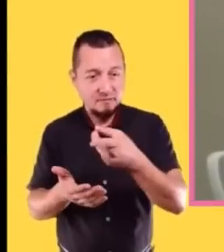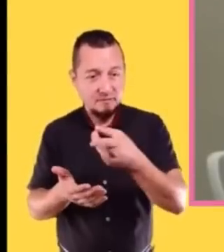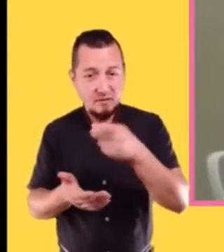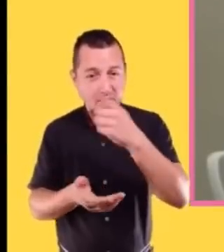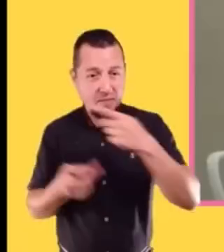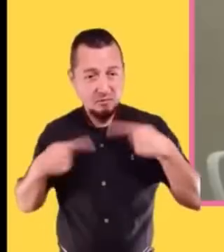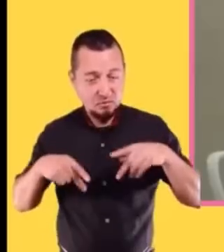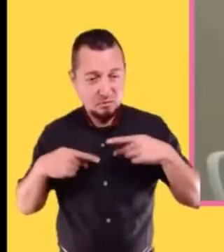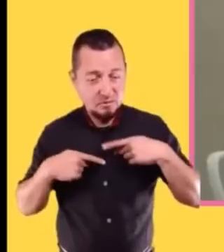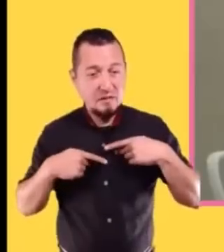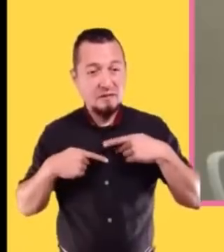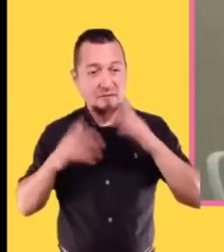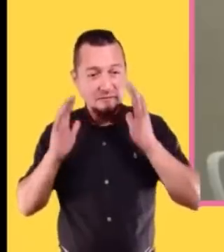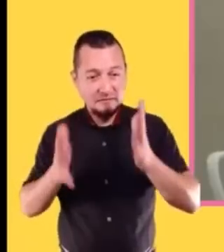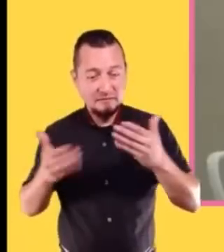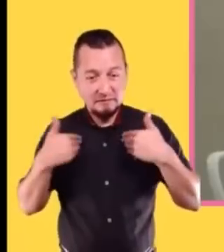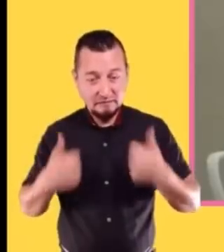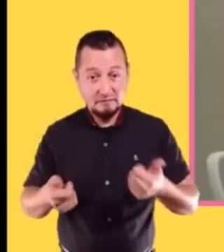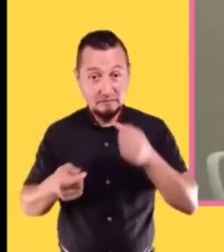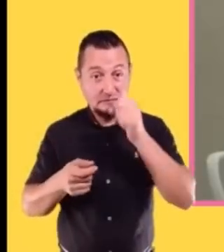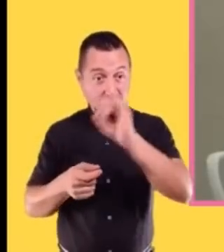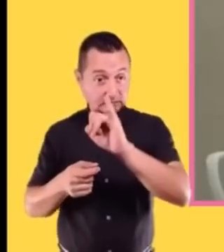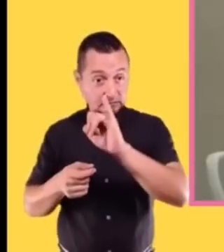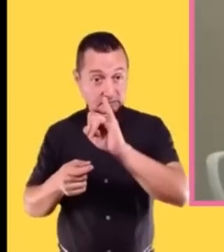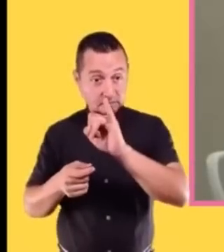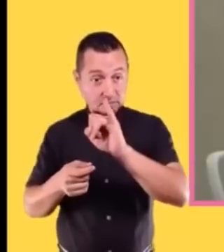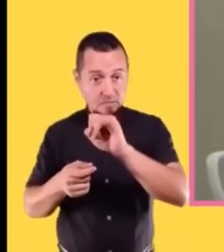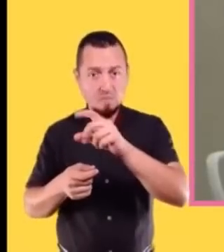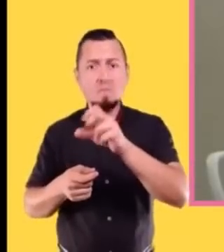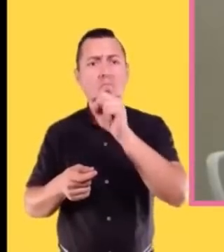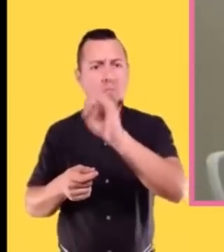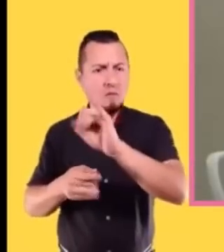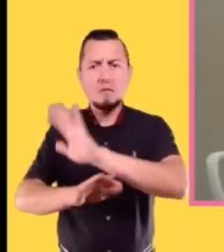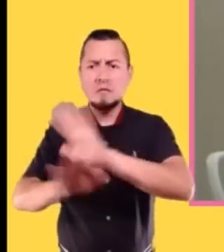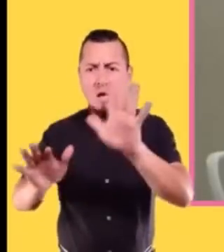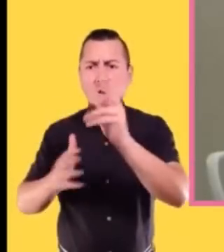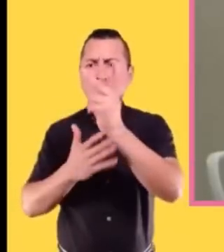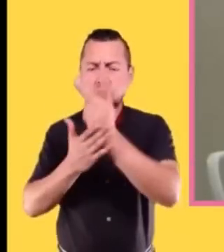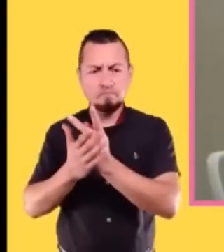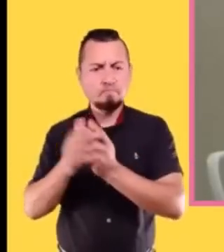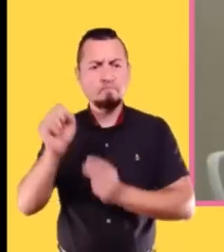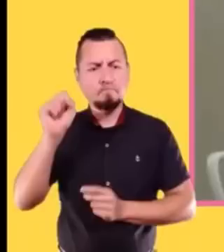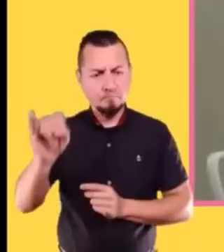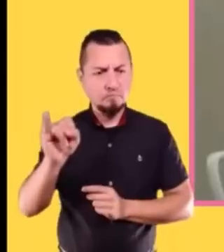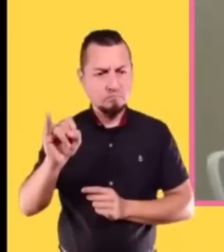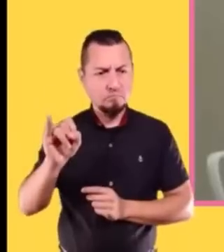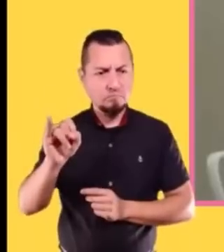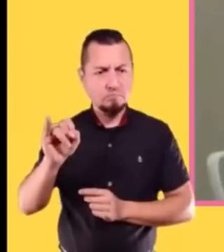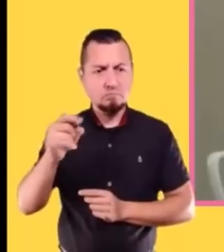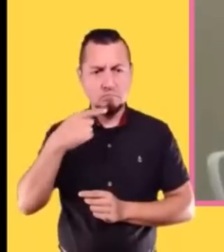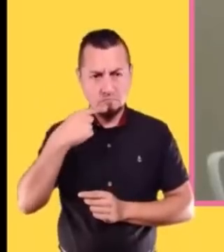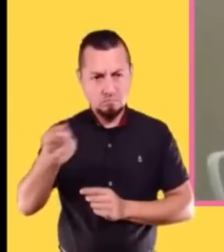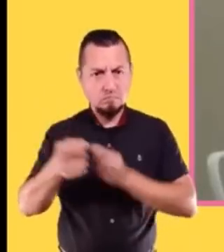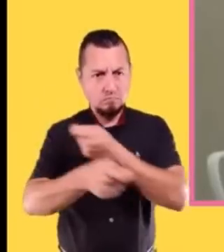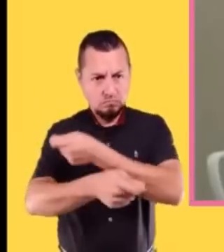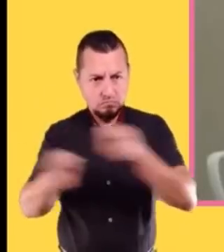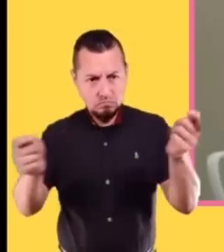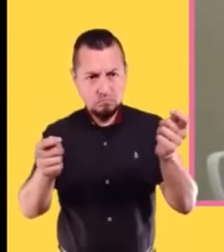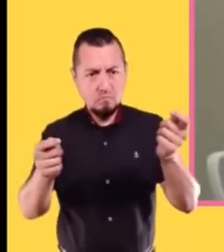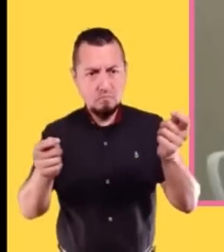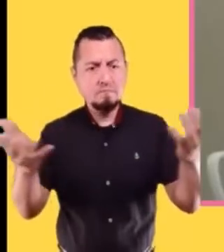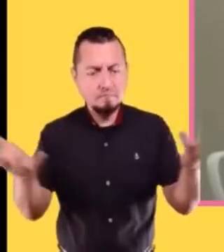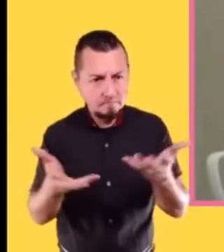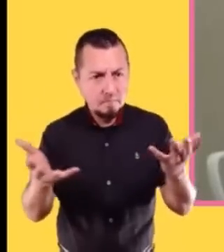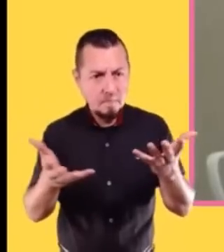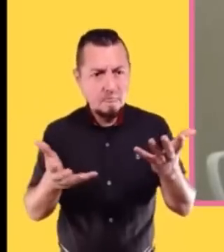distribuyeran, si se publican los programas, y la resolución judicial dice que hay que distribuir los libros de texto, pues entonces ya no tendríamos